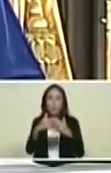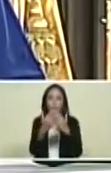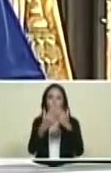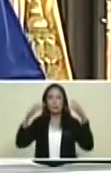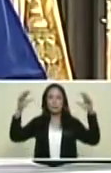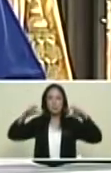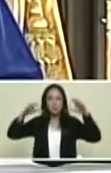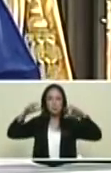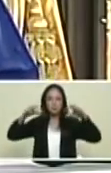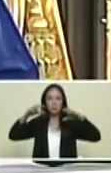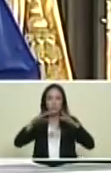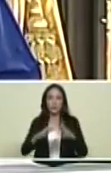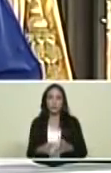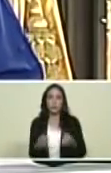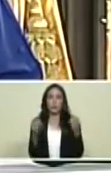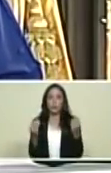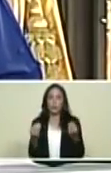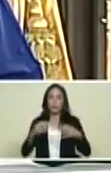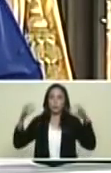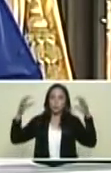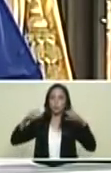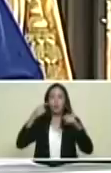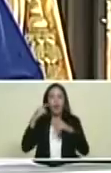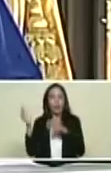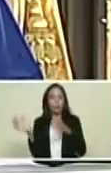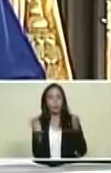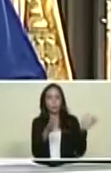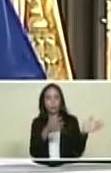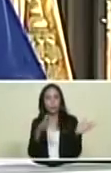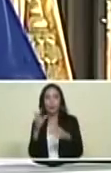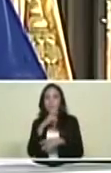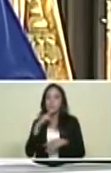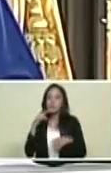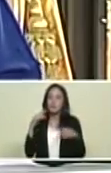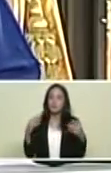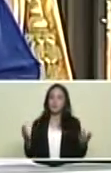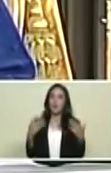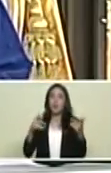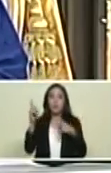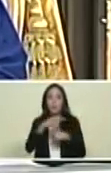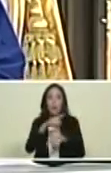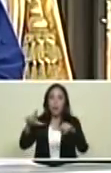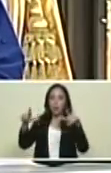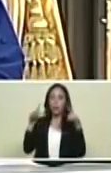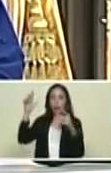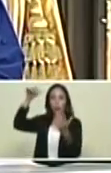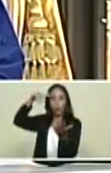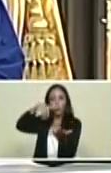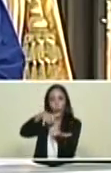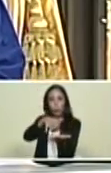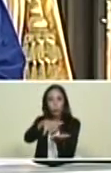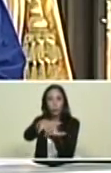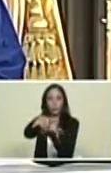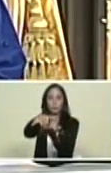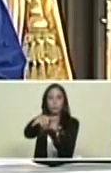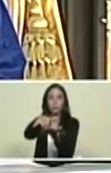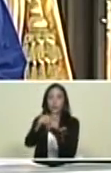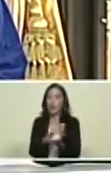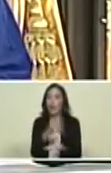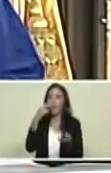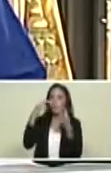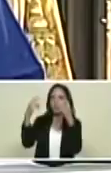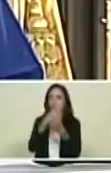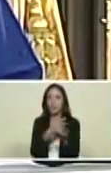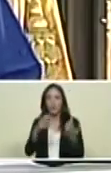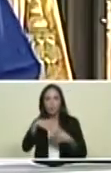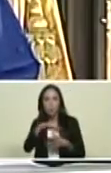intermitente, una lloviznita. Fresca Caracas, fresca, estaba fresca La Guaira también cuando aterrizamos. Veníamos de esta visita de